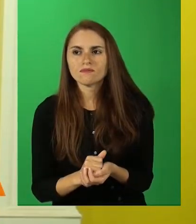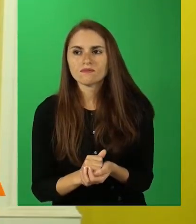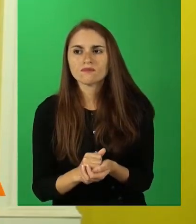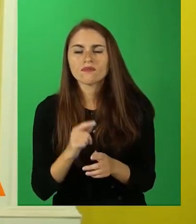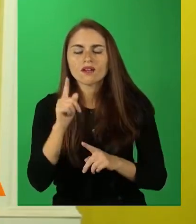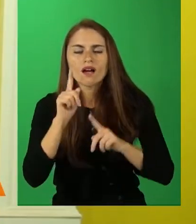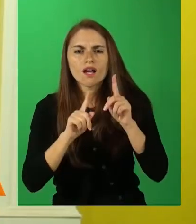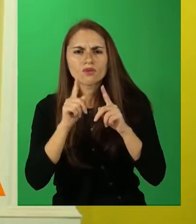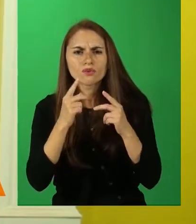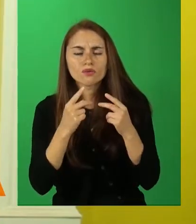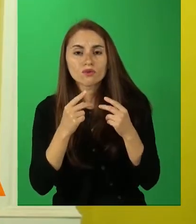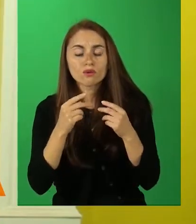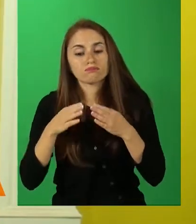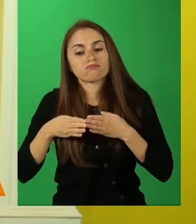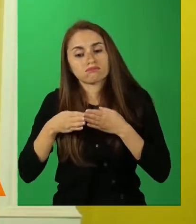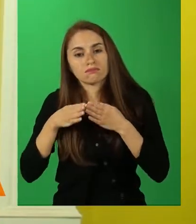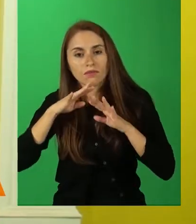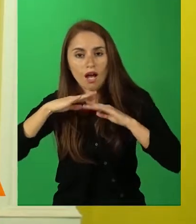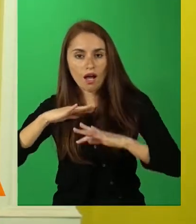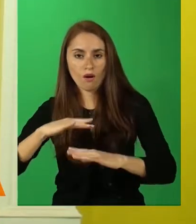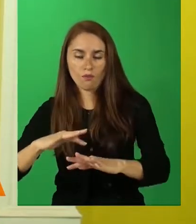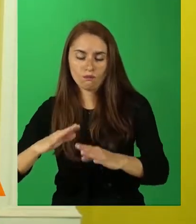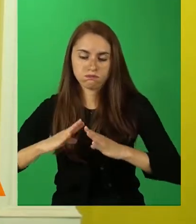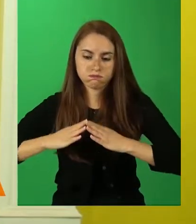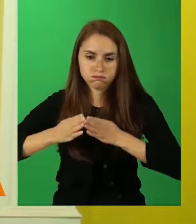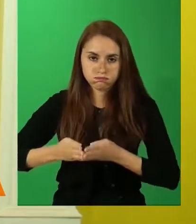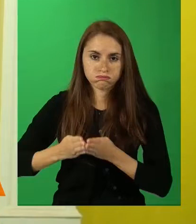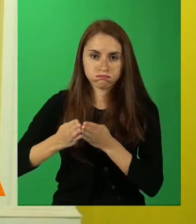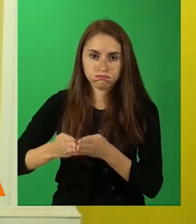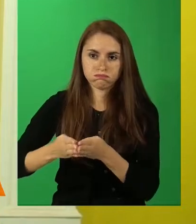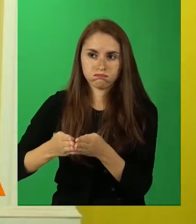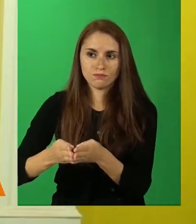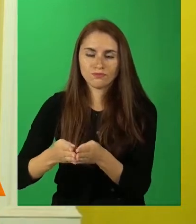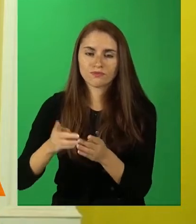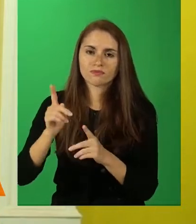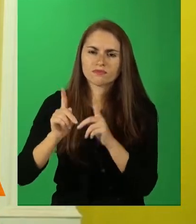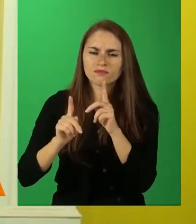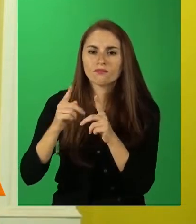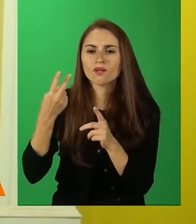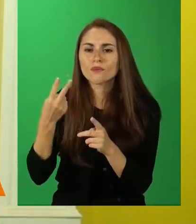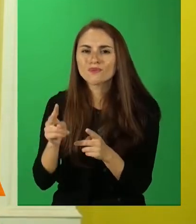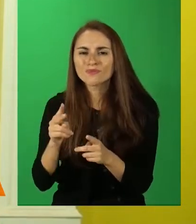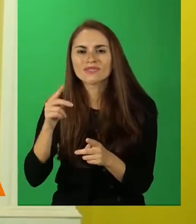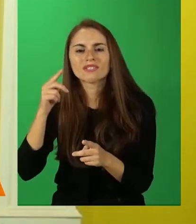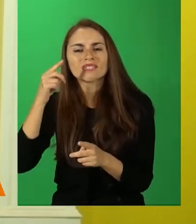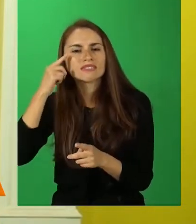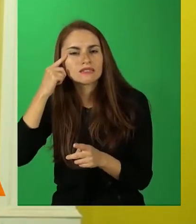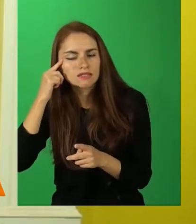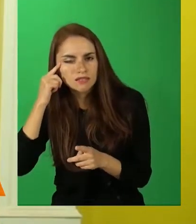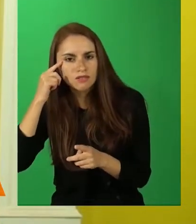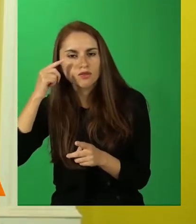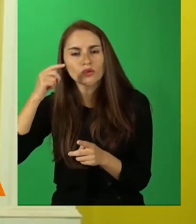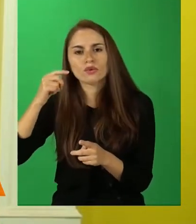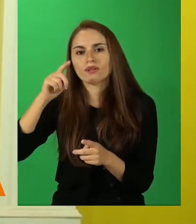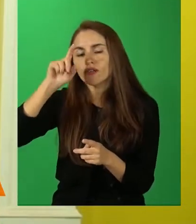Habían algunos viajes por mar, principalmente los hacían chinos, indios y